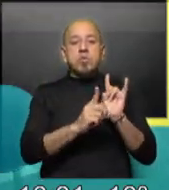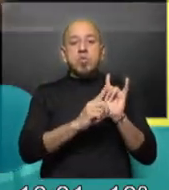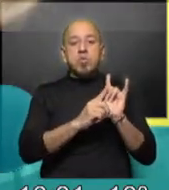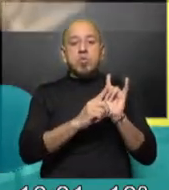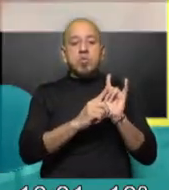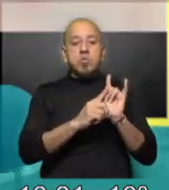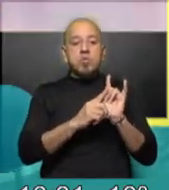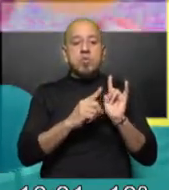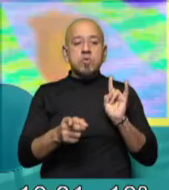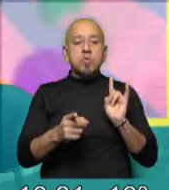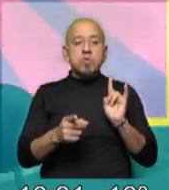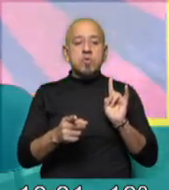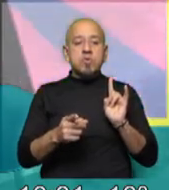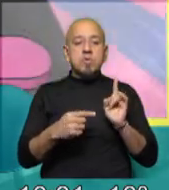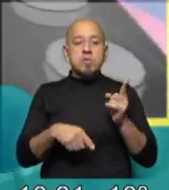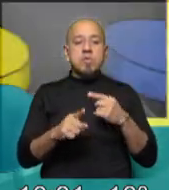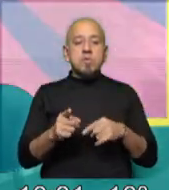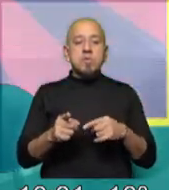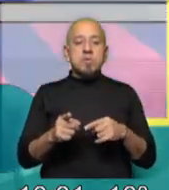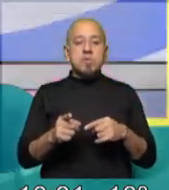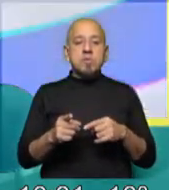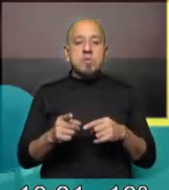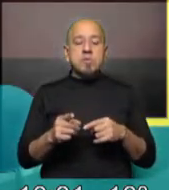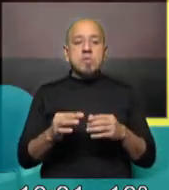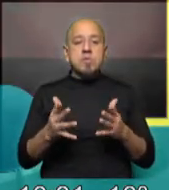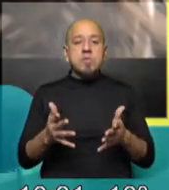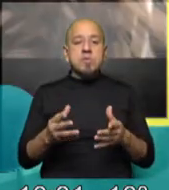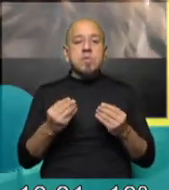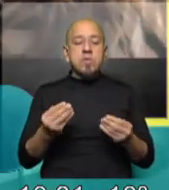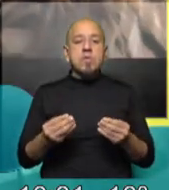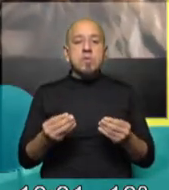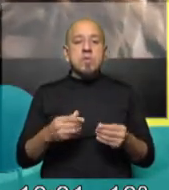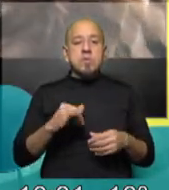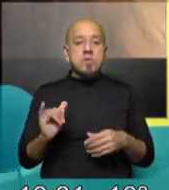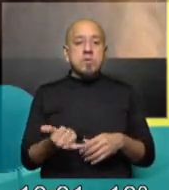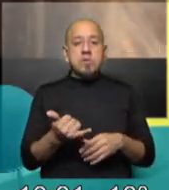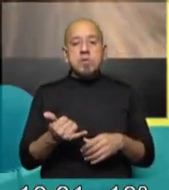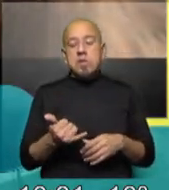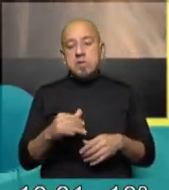que para todos. Es de alcance universal. ¿Cuándo se estrena? Ya está.